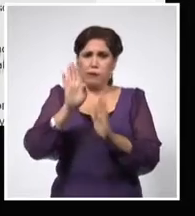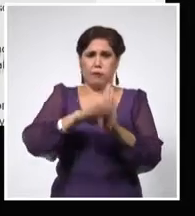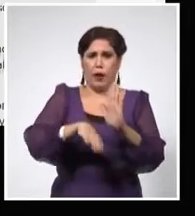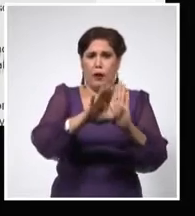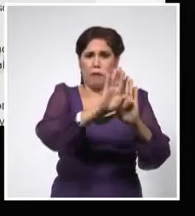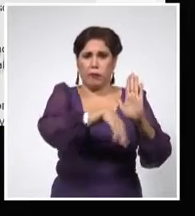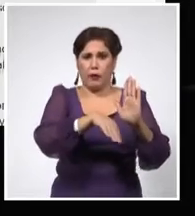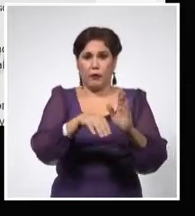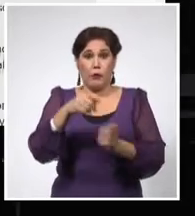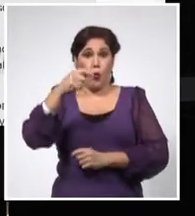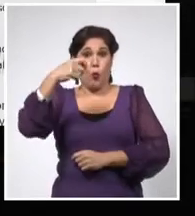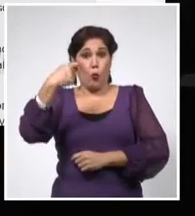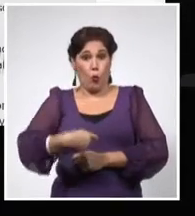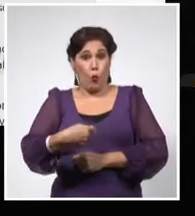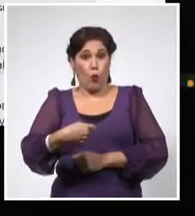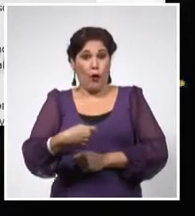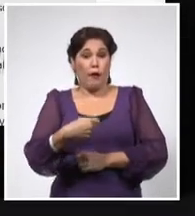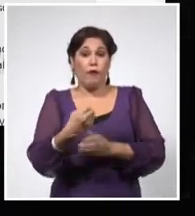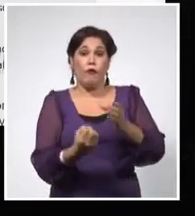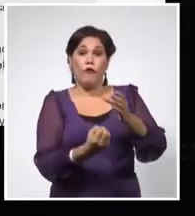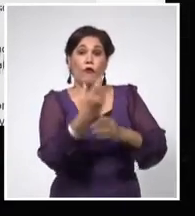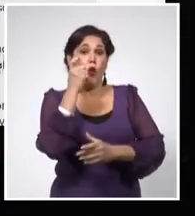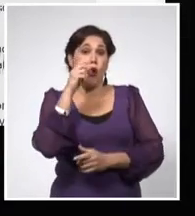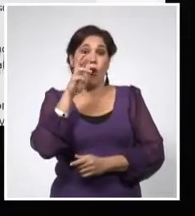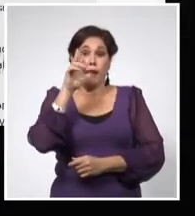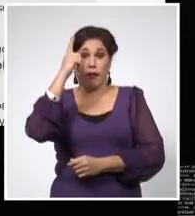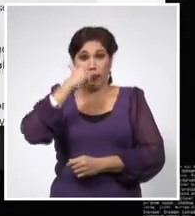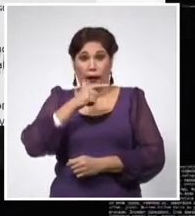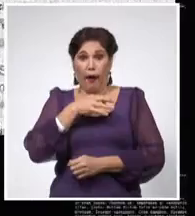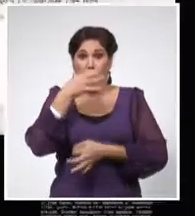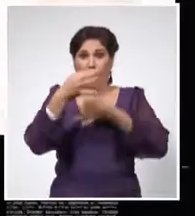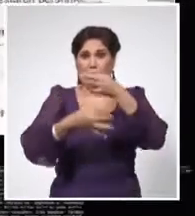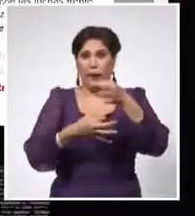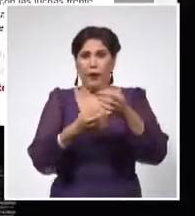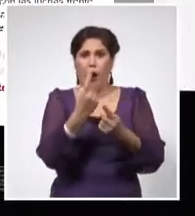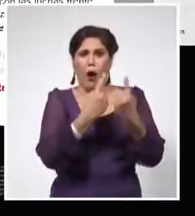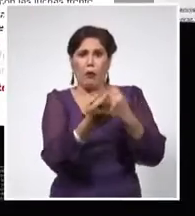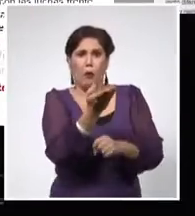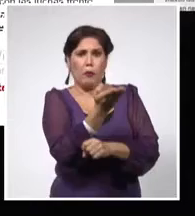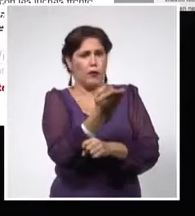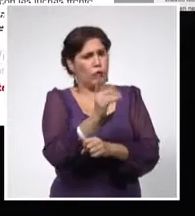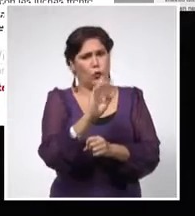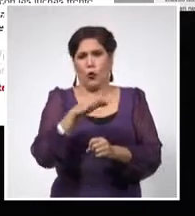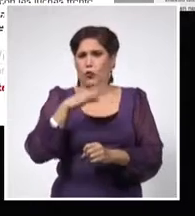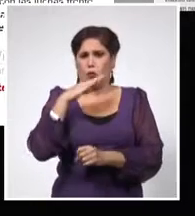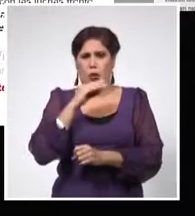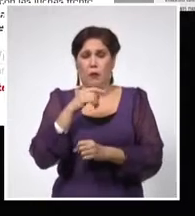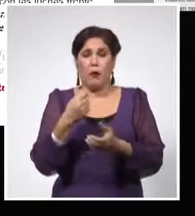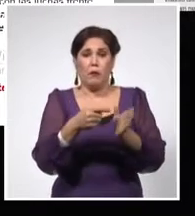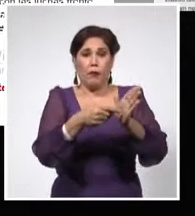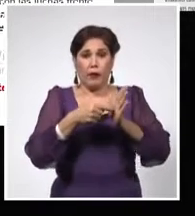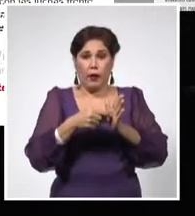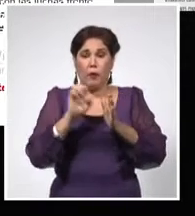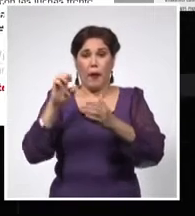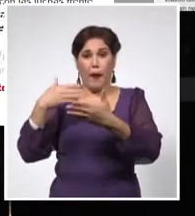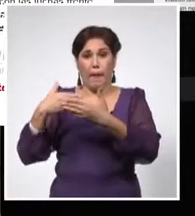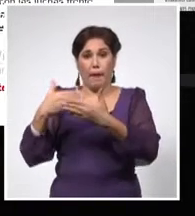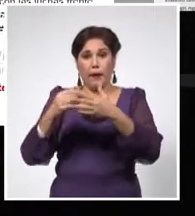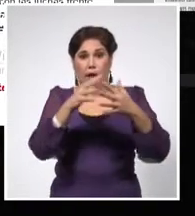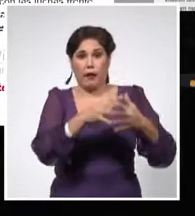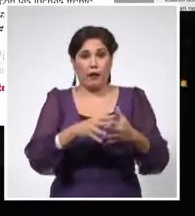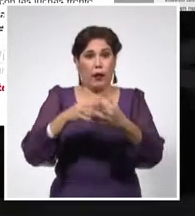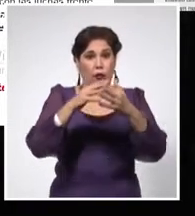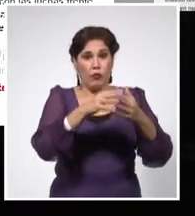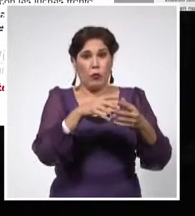El juez del Distrito del Sur de Florida, Robert Scola, desestimó una demanda conjunta presentada contra 4 empresas estadounidenses